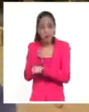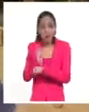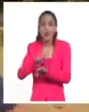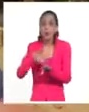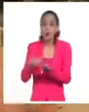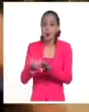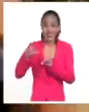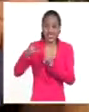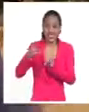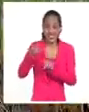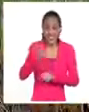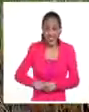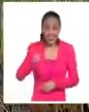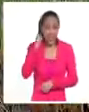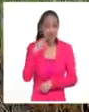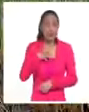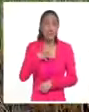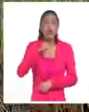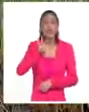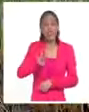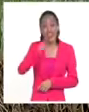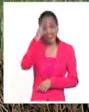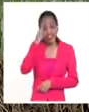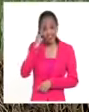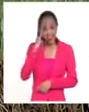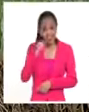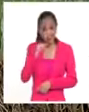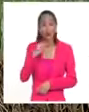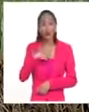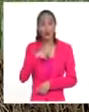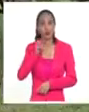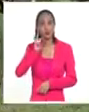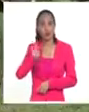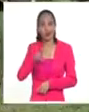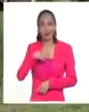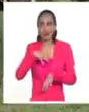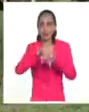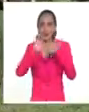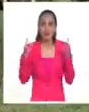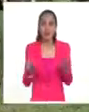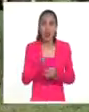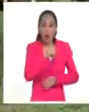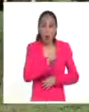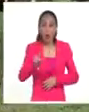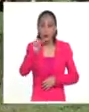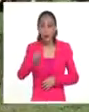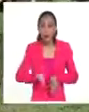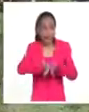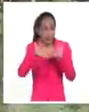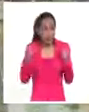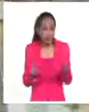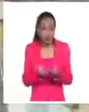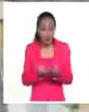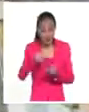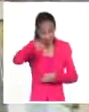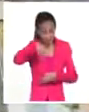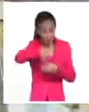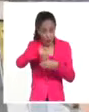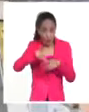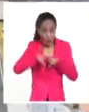tercera. Tengo 3 nietos y tenemos pues una familia de 11. Que todos están aquí, incluso